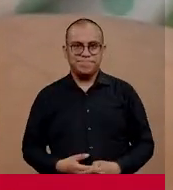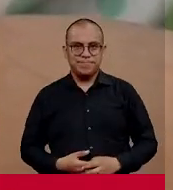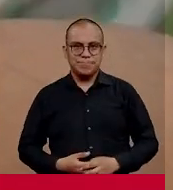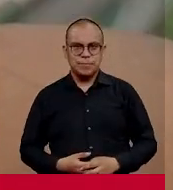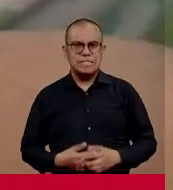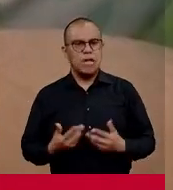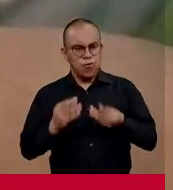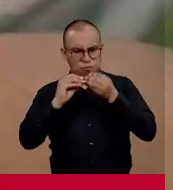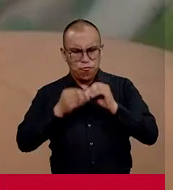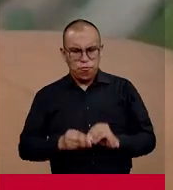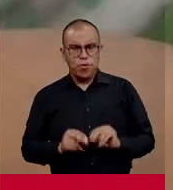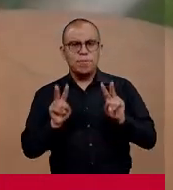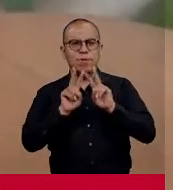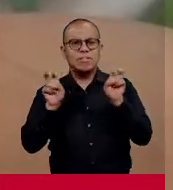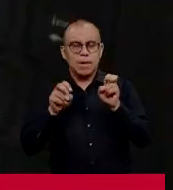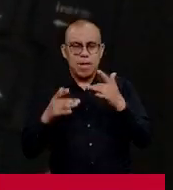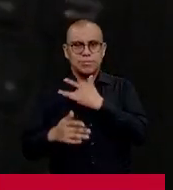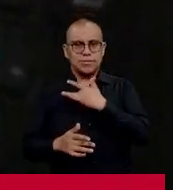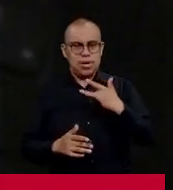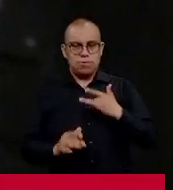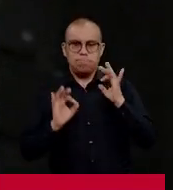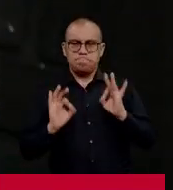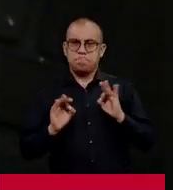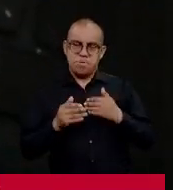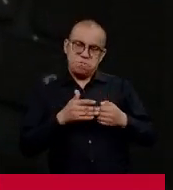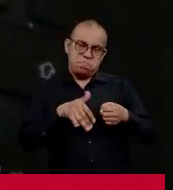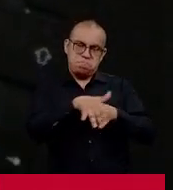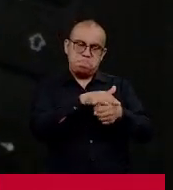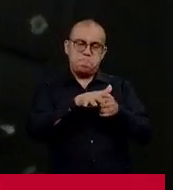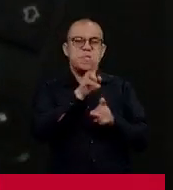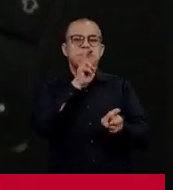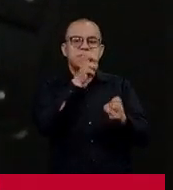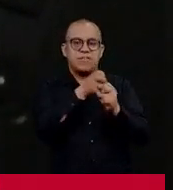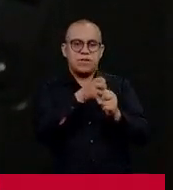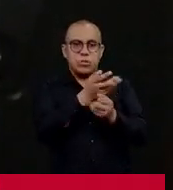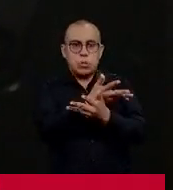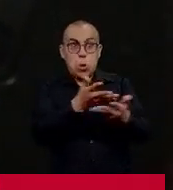encontrado formas de llevar una vida sana a pesar de las dificultades sanitarias.